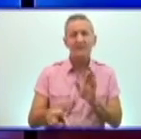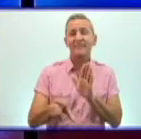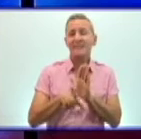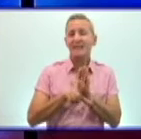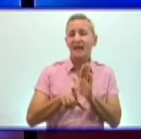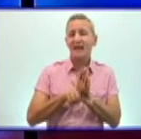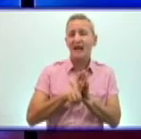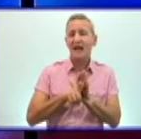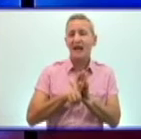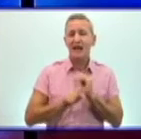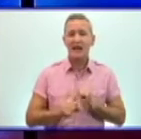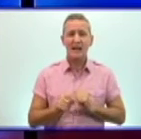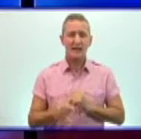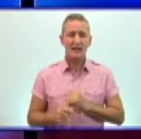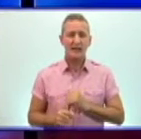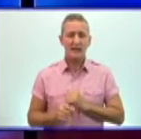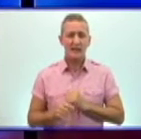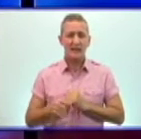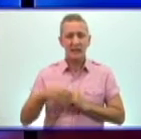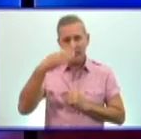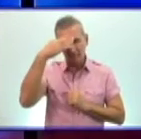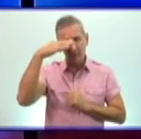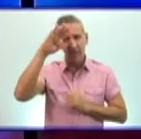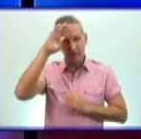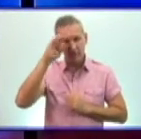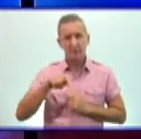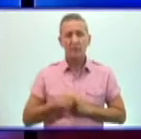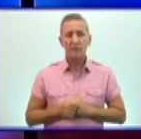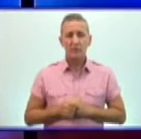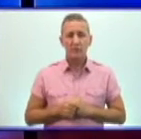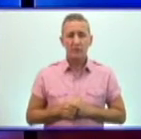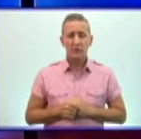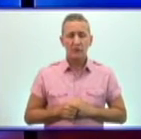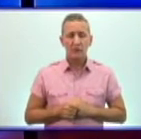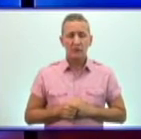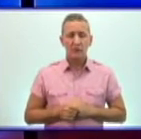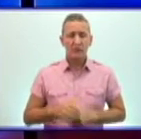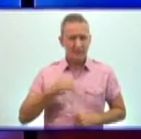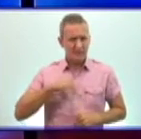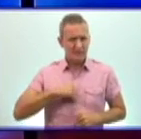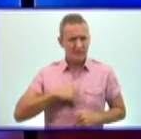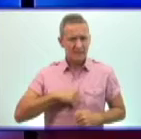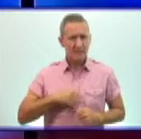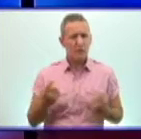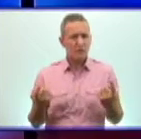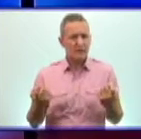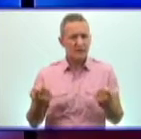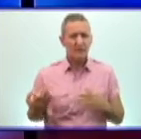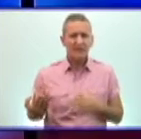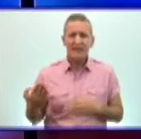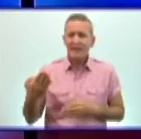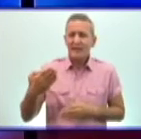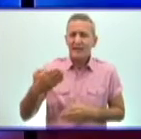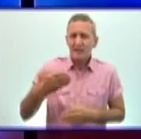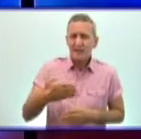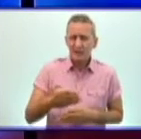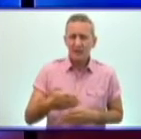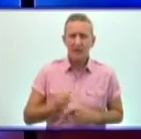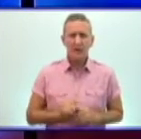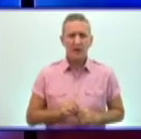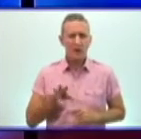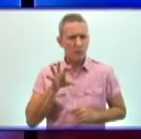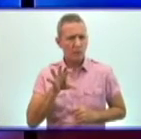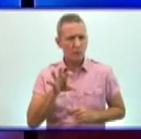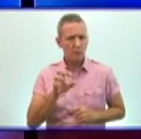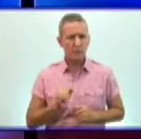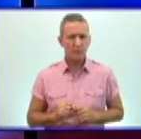la república. Por eso era un ciudadano. Y cuando sintió la necesidad de ir a protestar